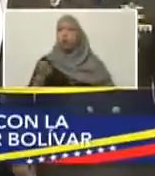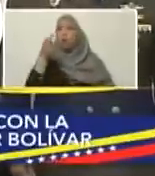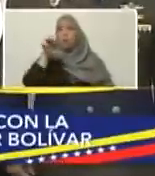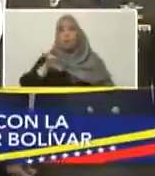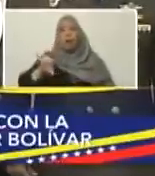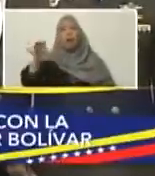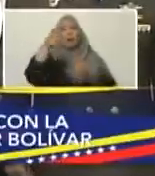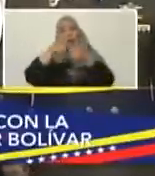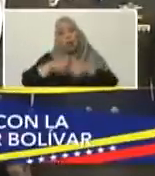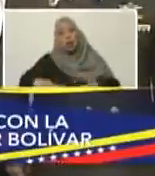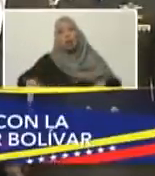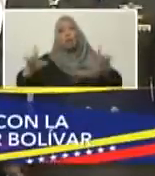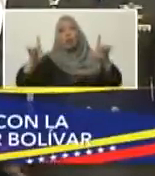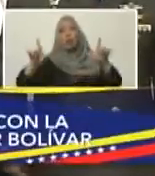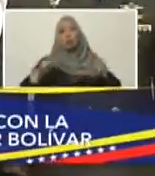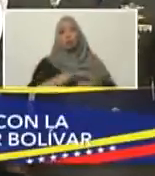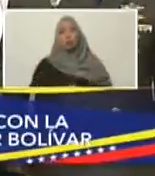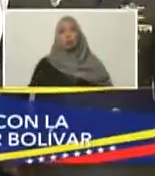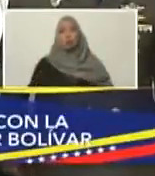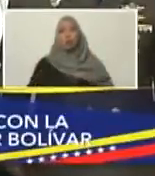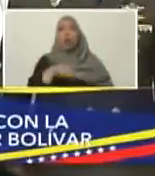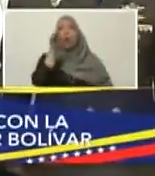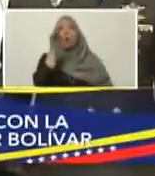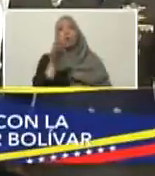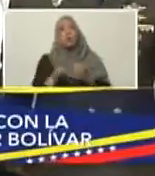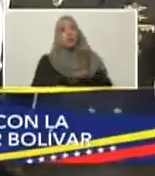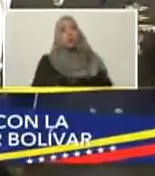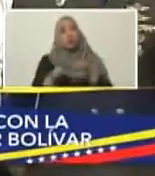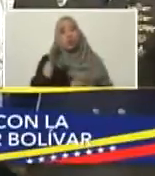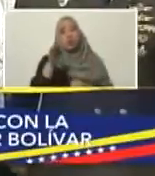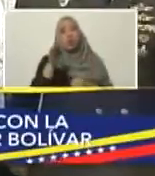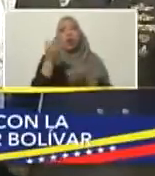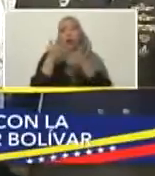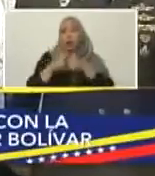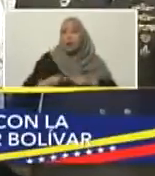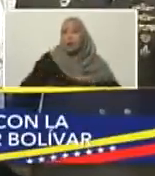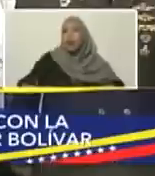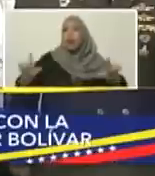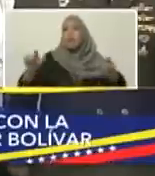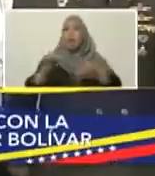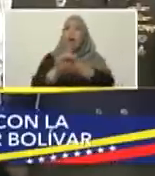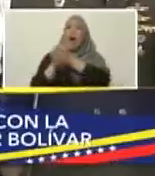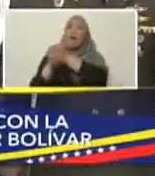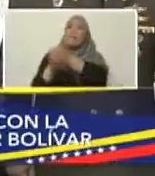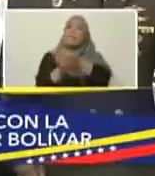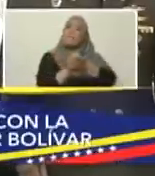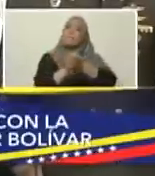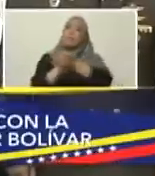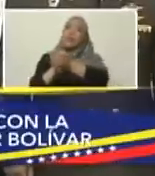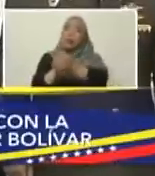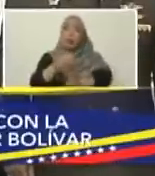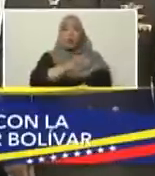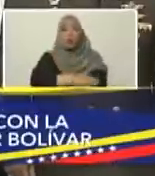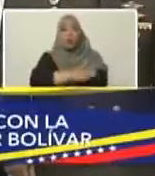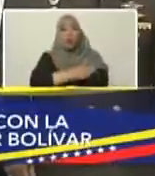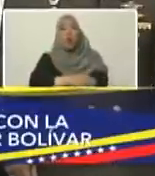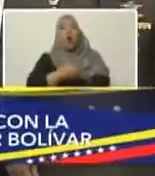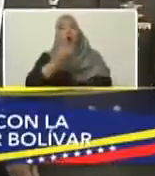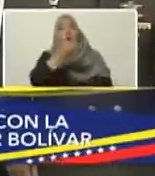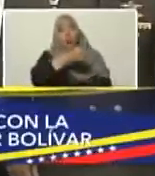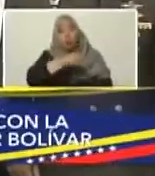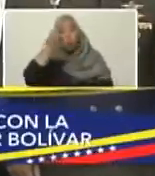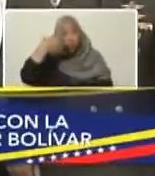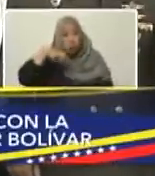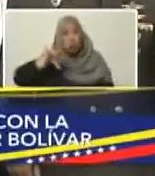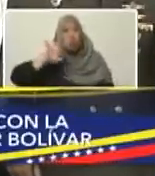patria soberana, justa, solidaria, digna, socialista,